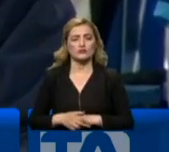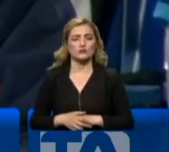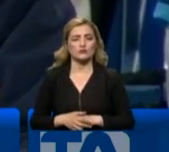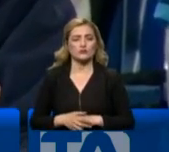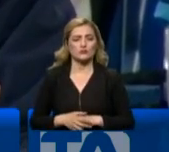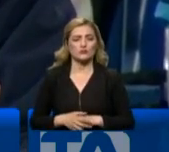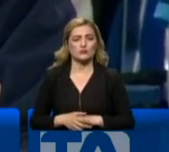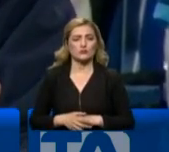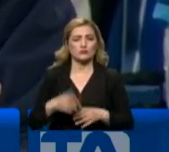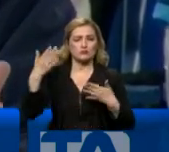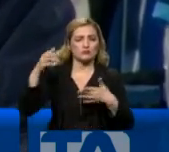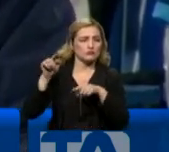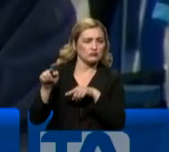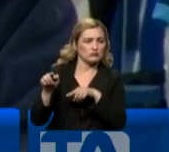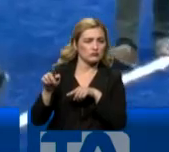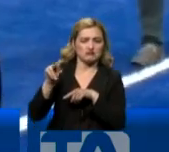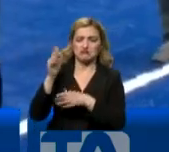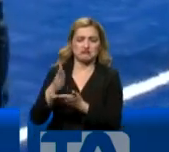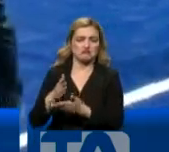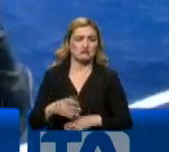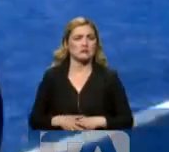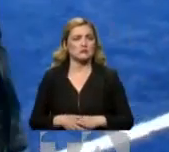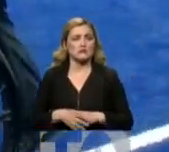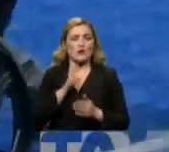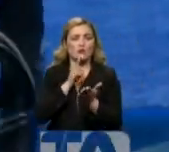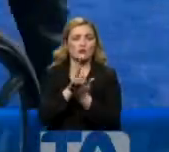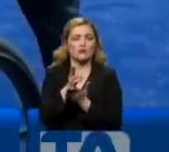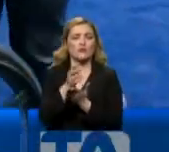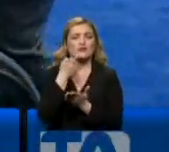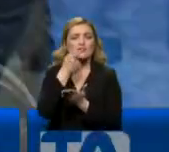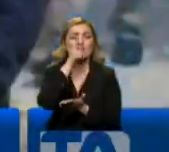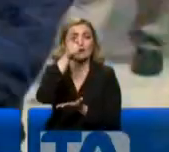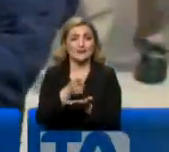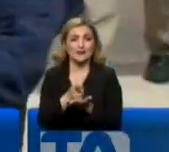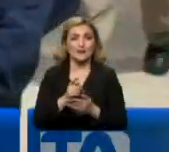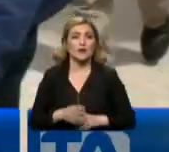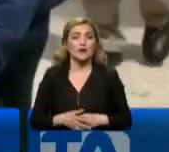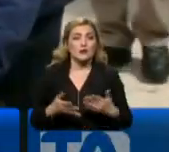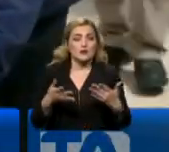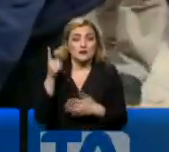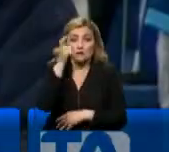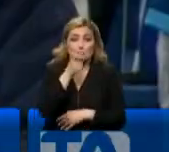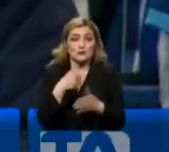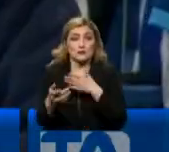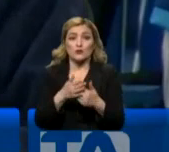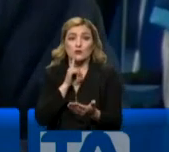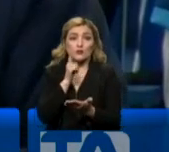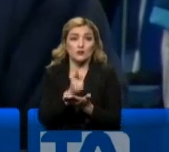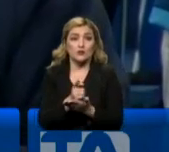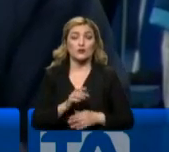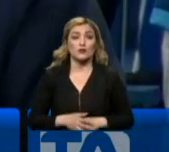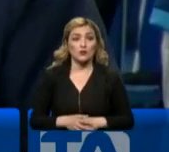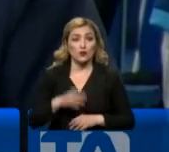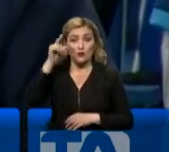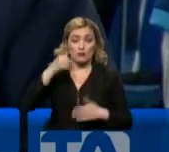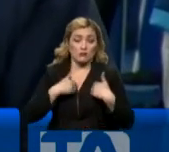Ese tipo de políticos no queremos. Habló de honestidad, de decir la verdad, así esta sea complicada, y puso de ejemplo a